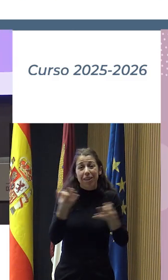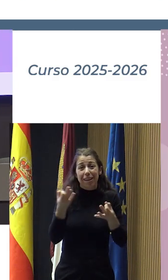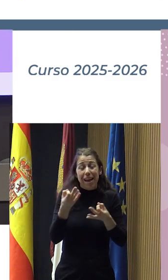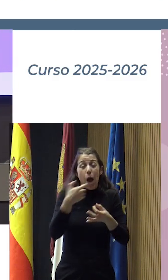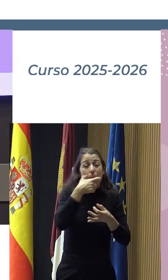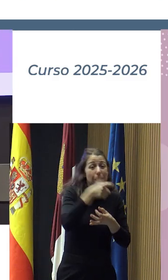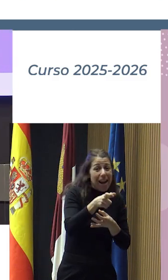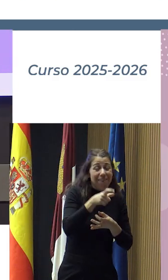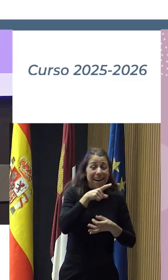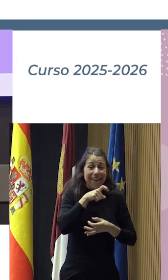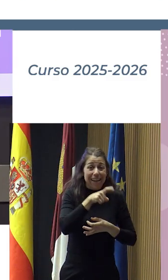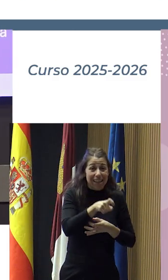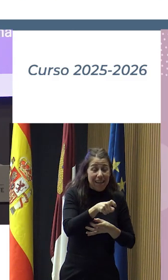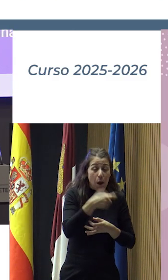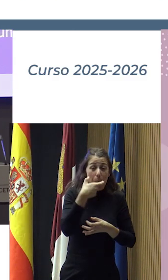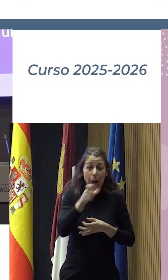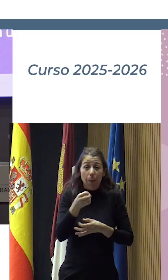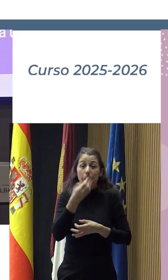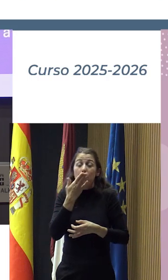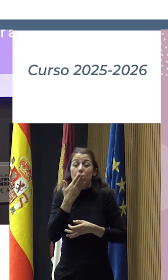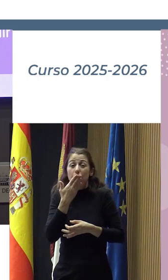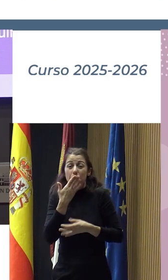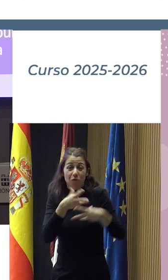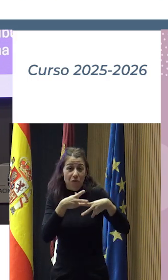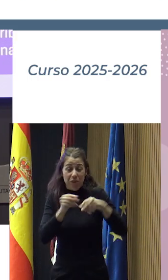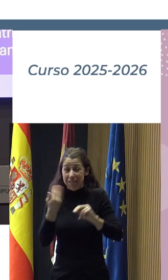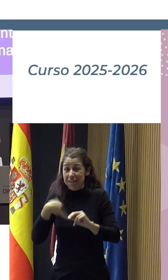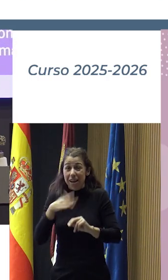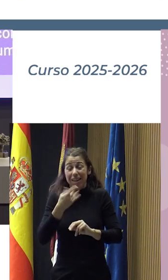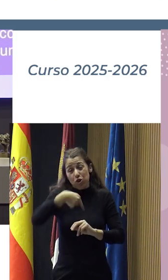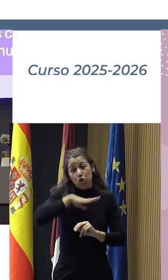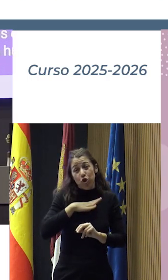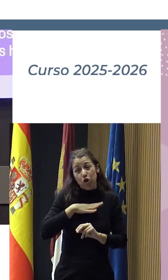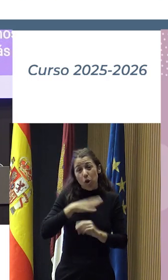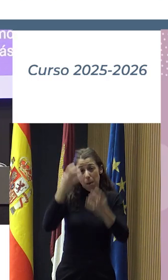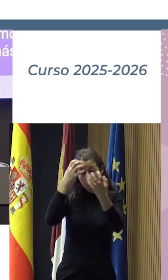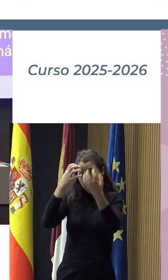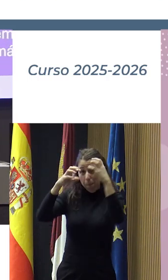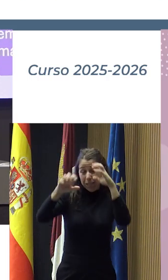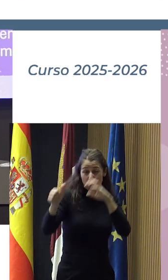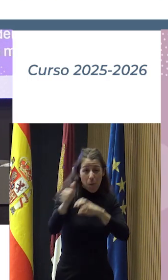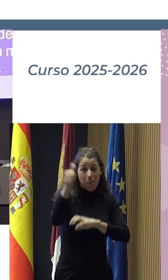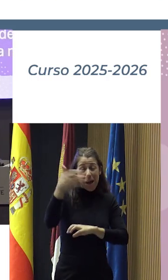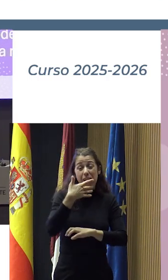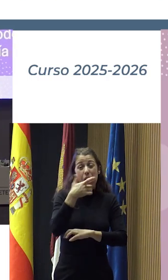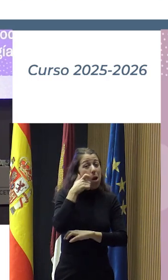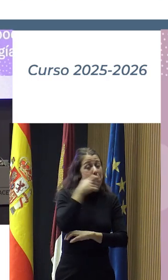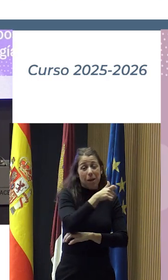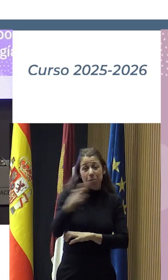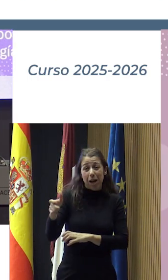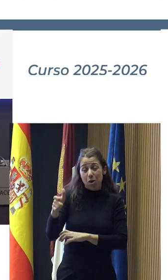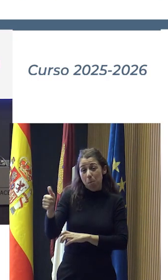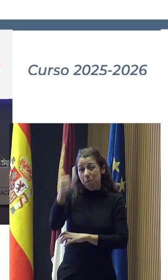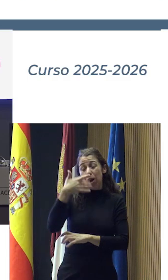que la palabra cáncer deje de ser tabú y que seamos un poco más empáticos, ¿no?, y más humanitarios con la gente que nos